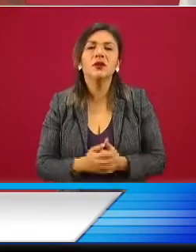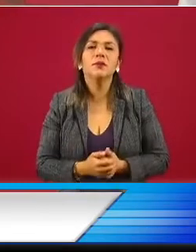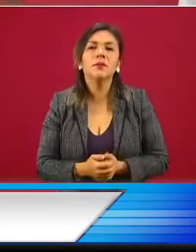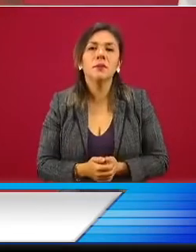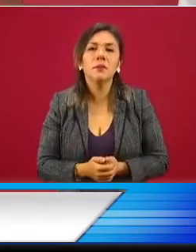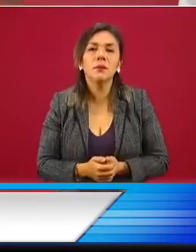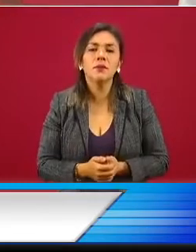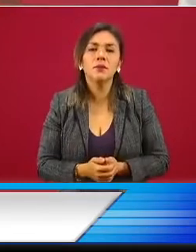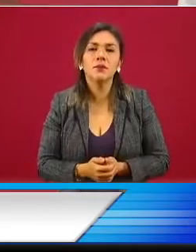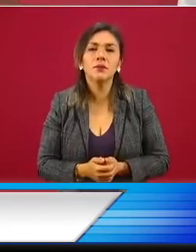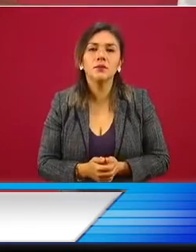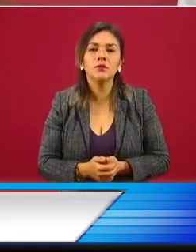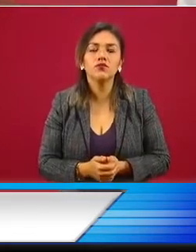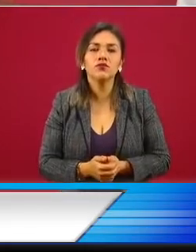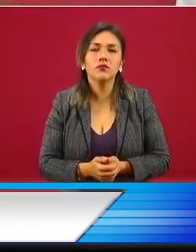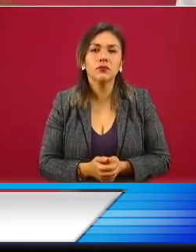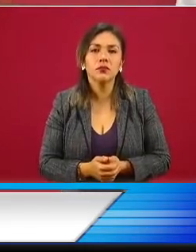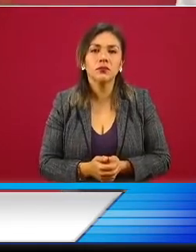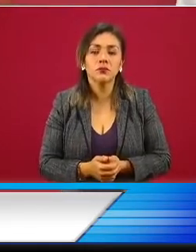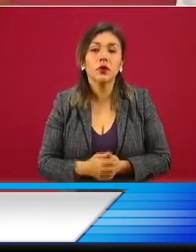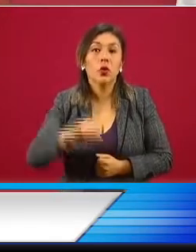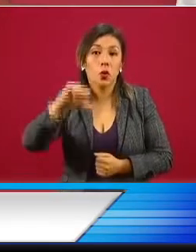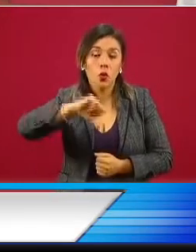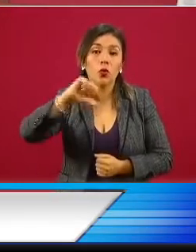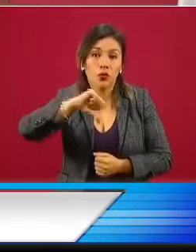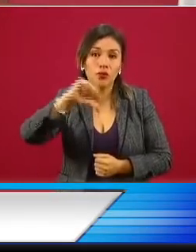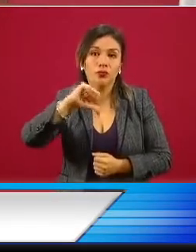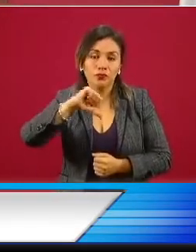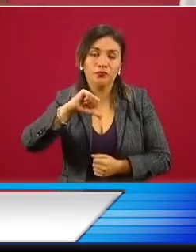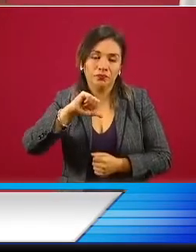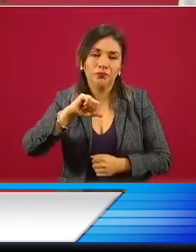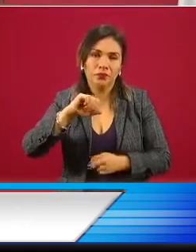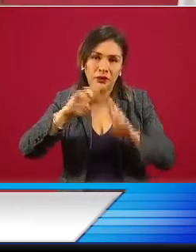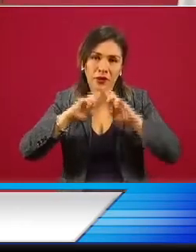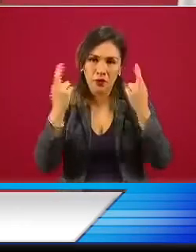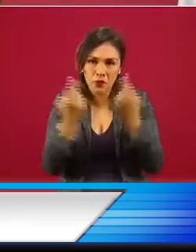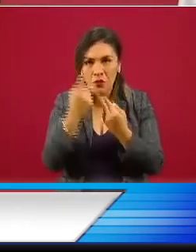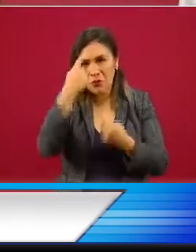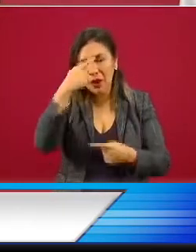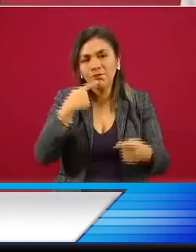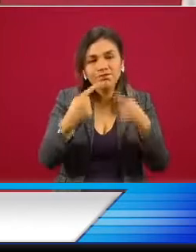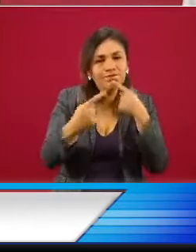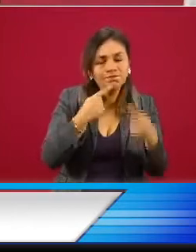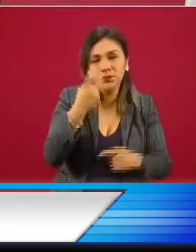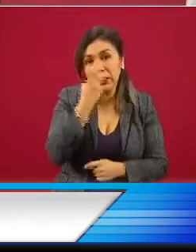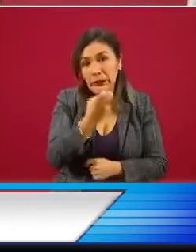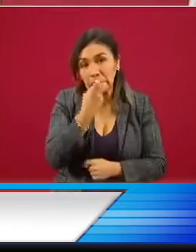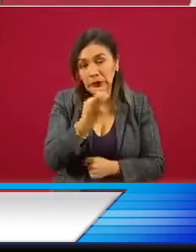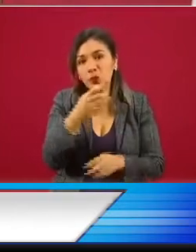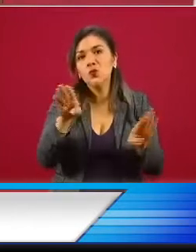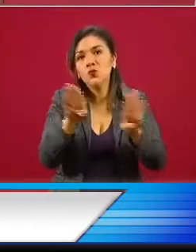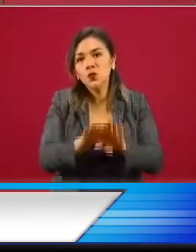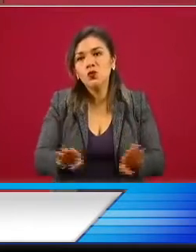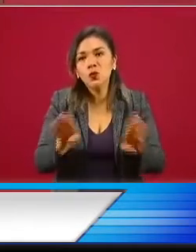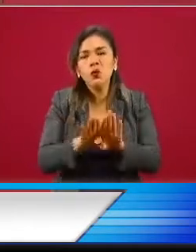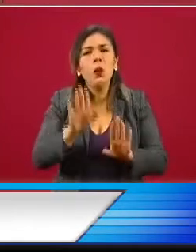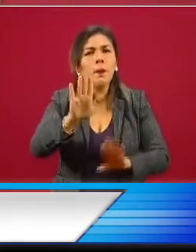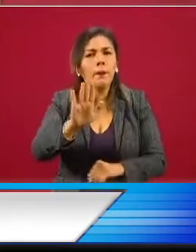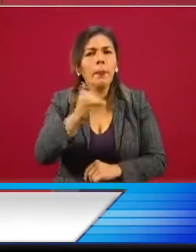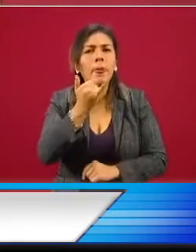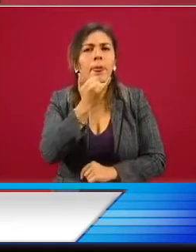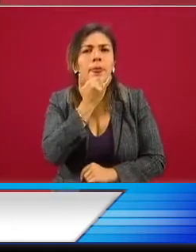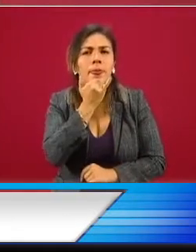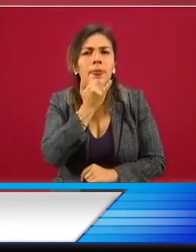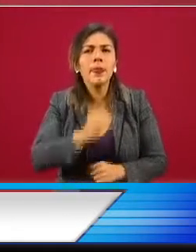la construcción del 5º tramo de este importante proyecto. La próxima semana Roberto Jiménez Pons, director del Tren Maya, informará en